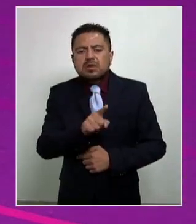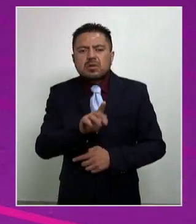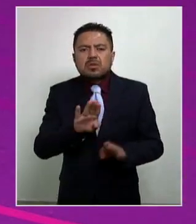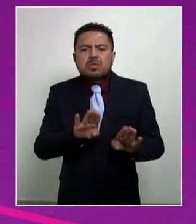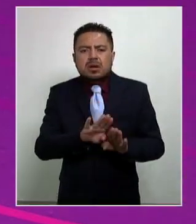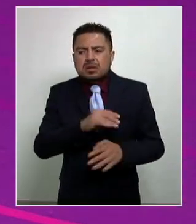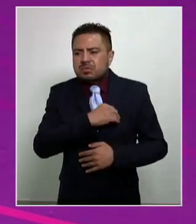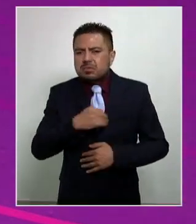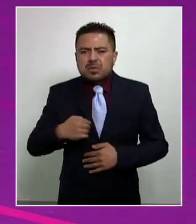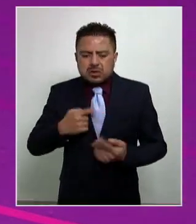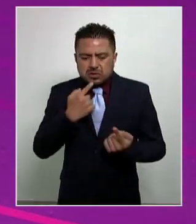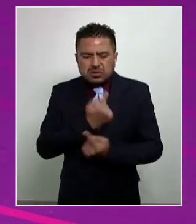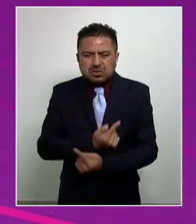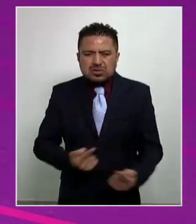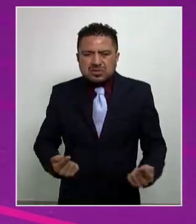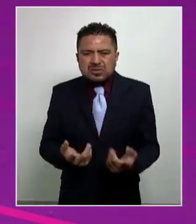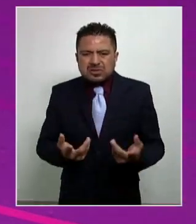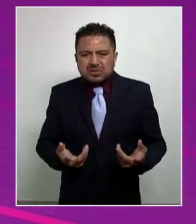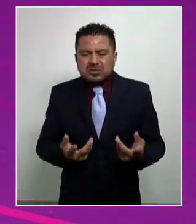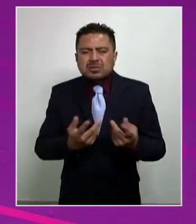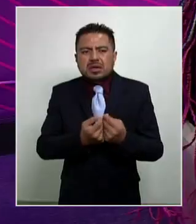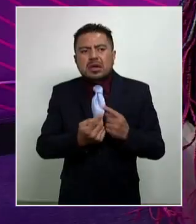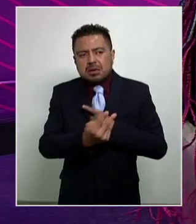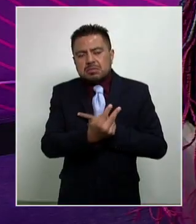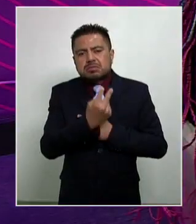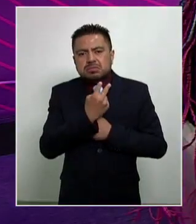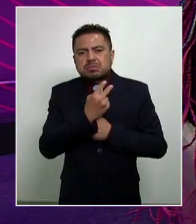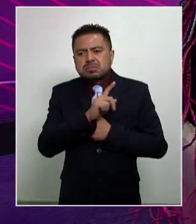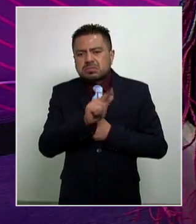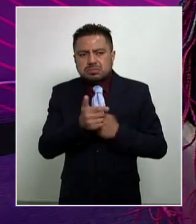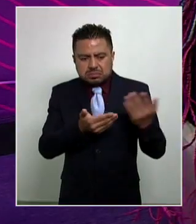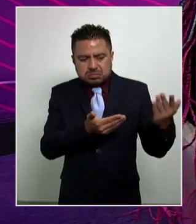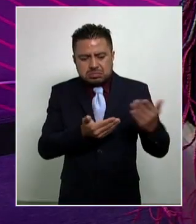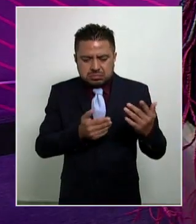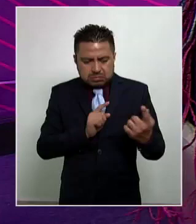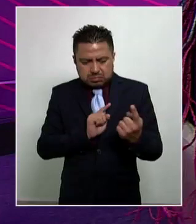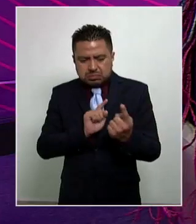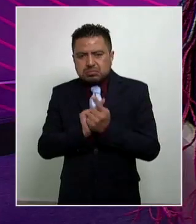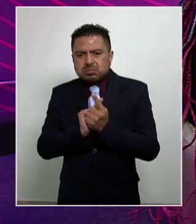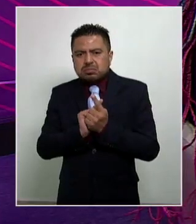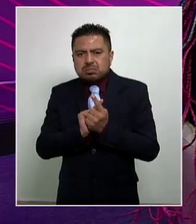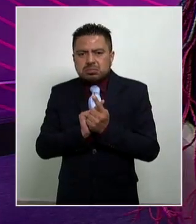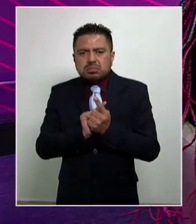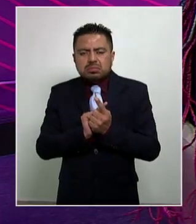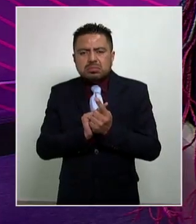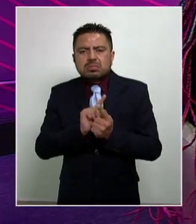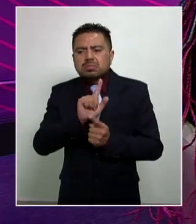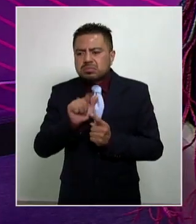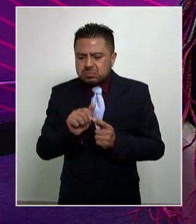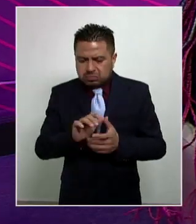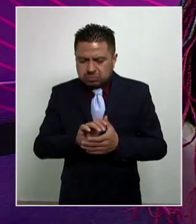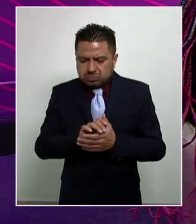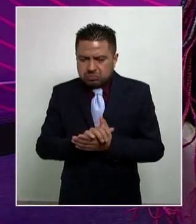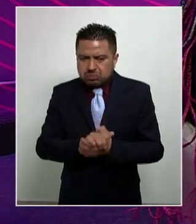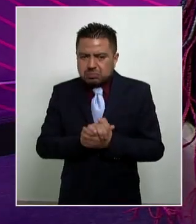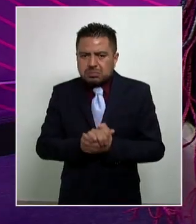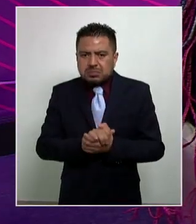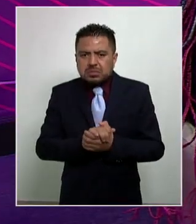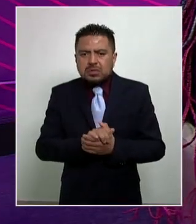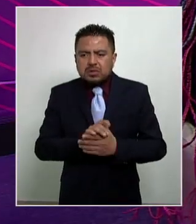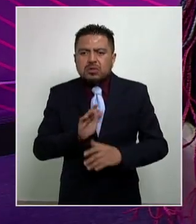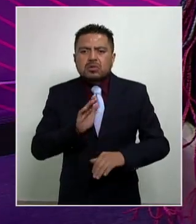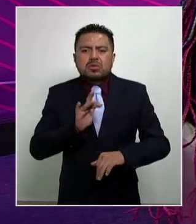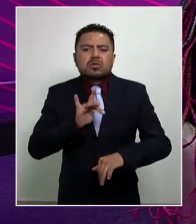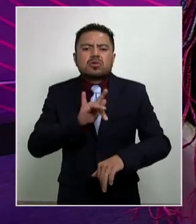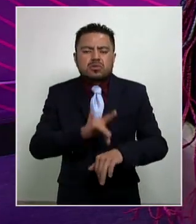los niños, ¿no? Es un gran... Y él me vio y vino, se acercó y me tomó la mano y me tocó